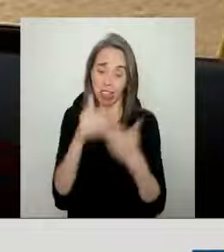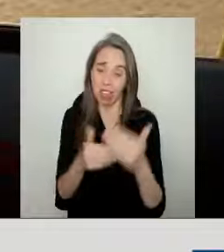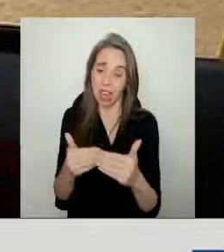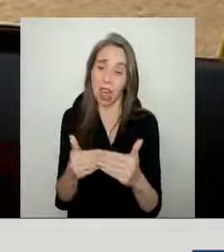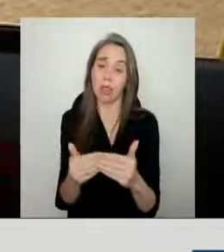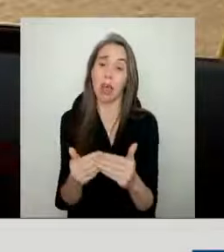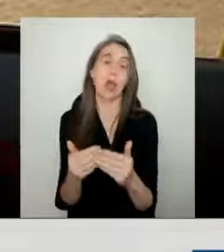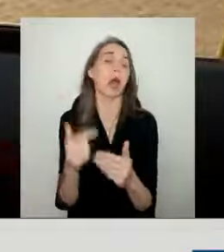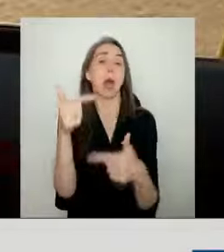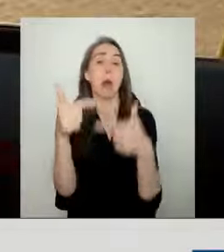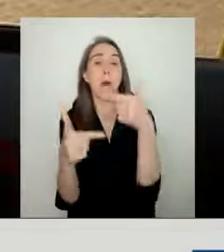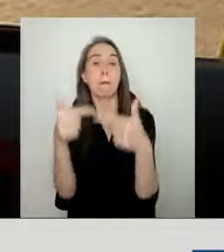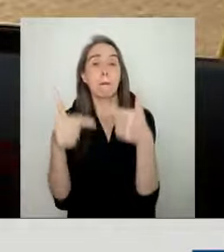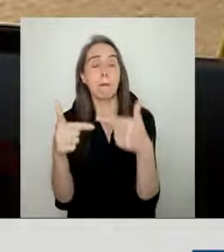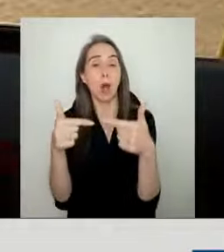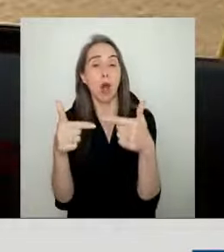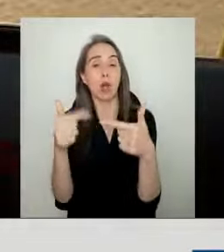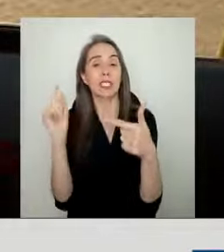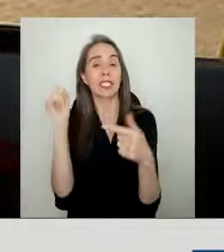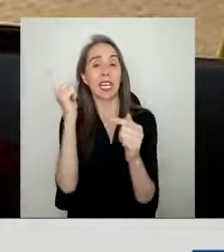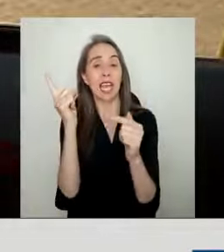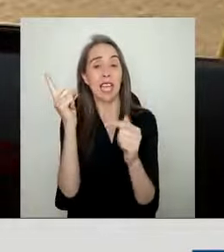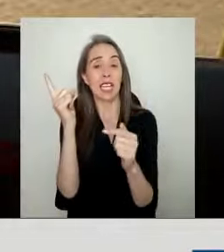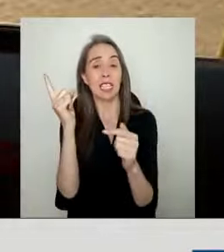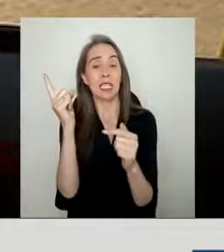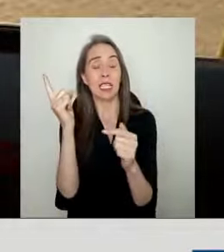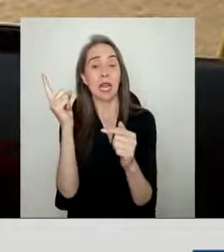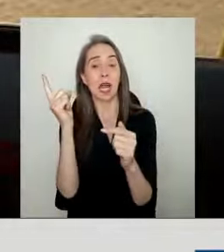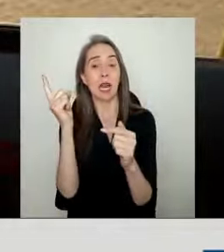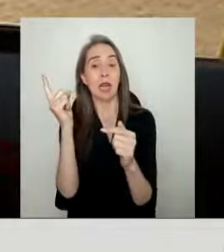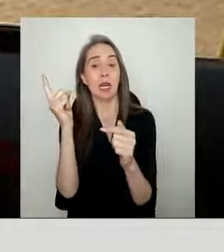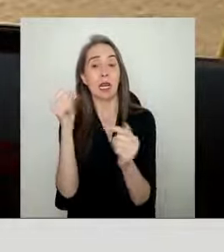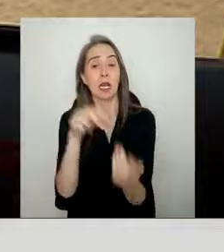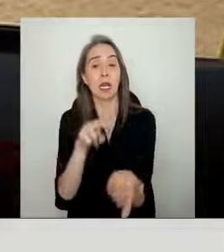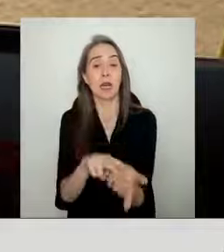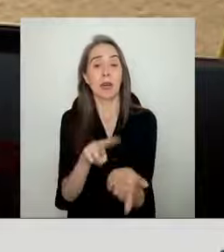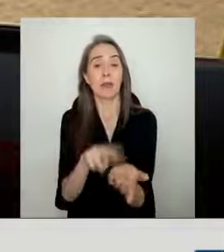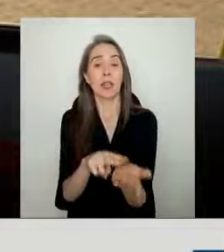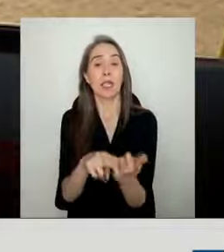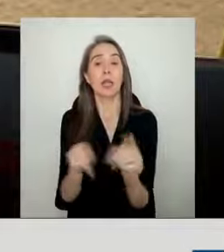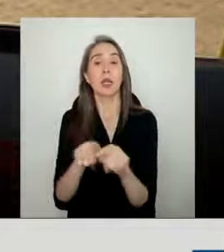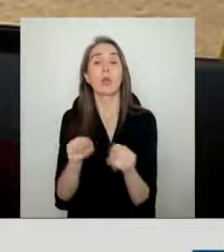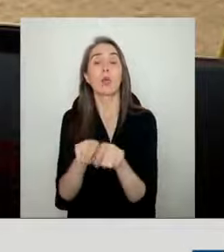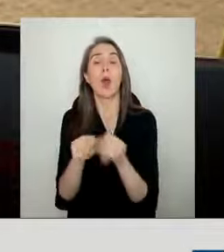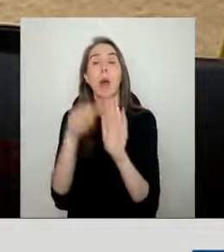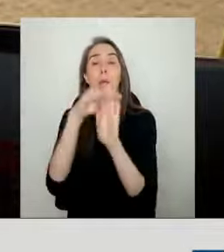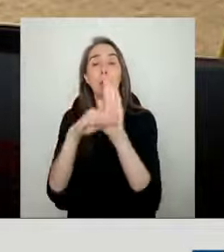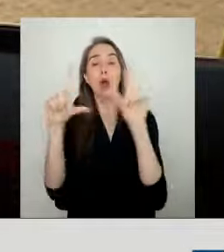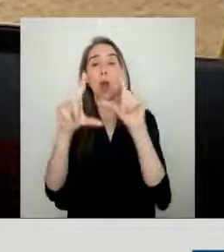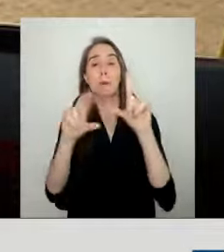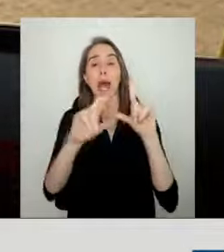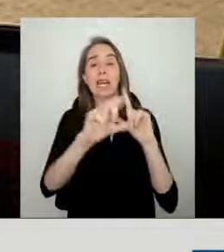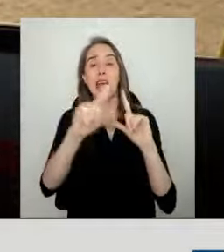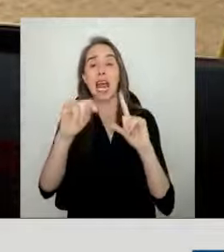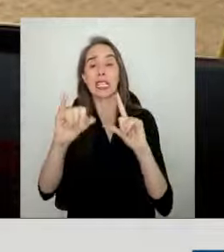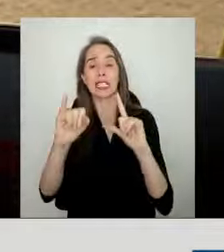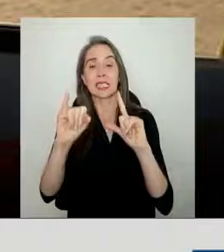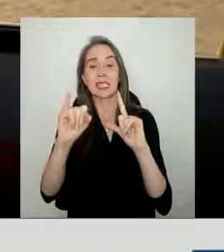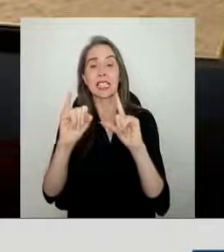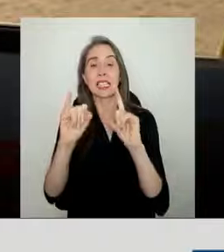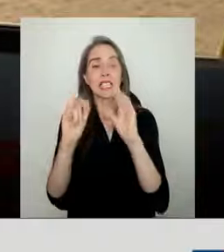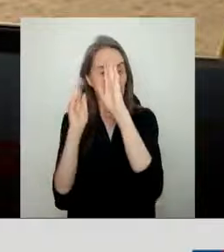general está sumida en un verdadero reality directo por decirlo de alguna